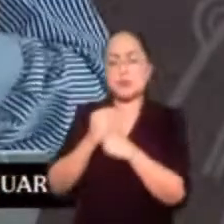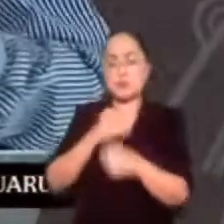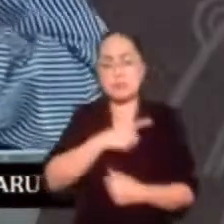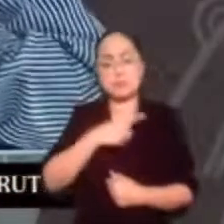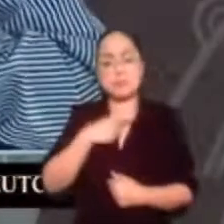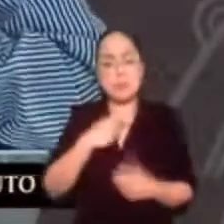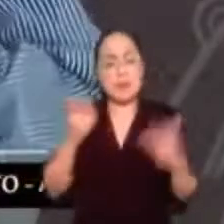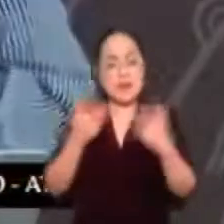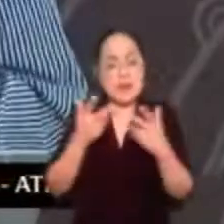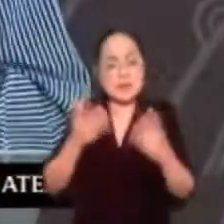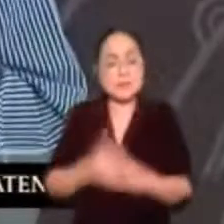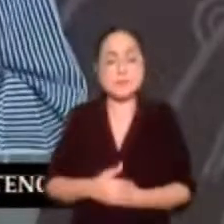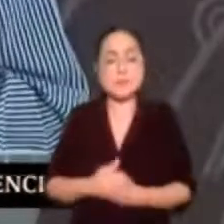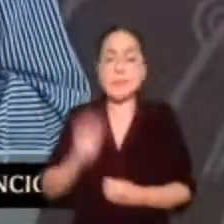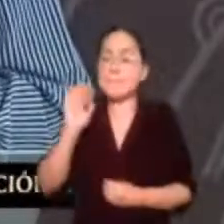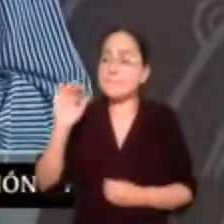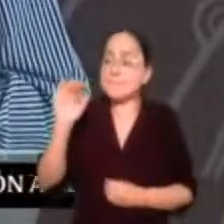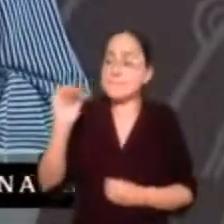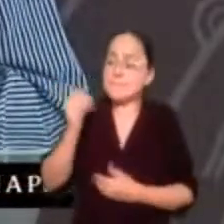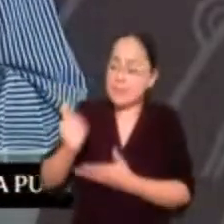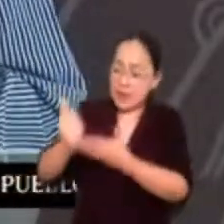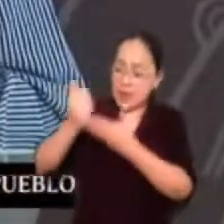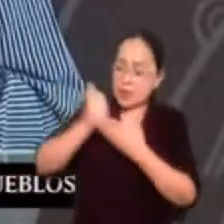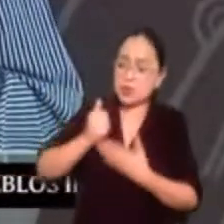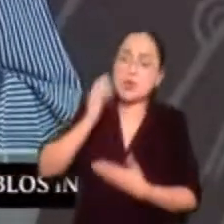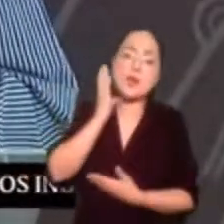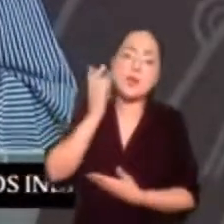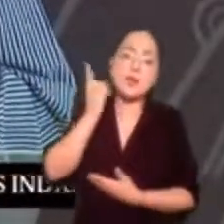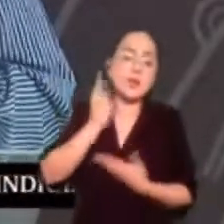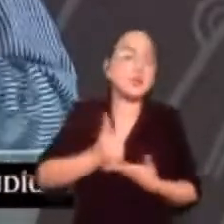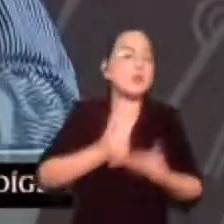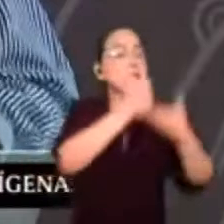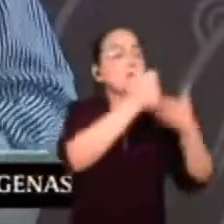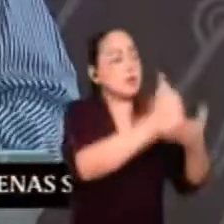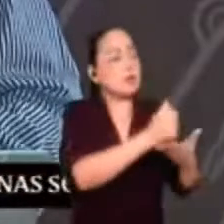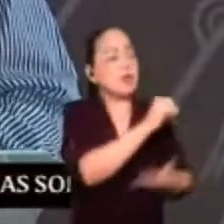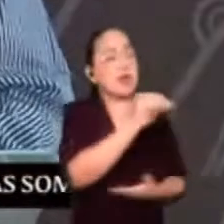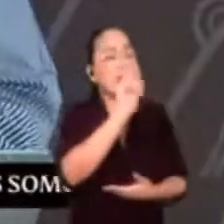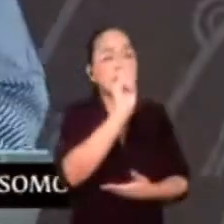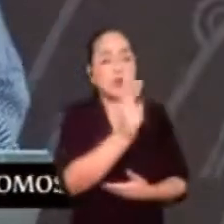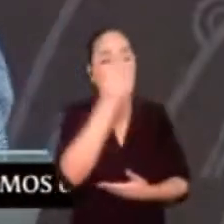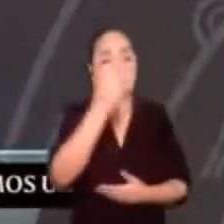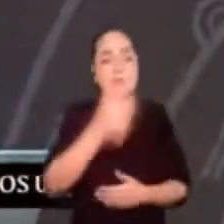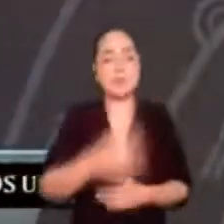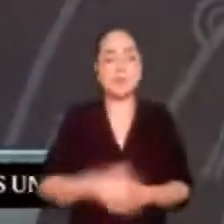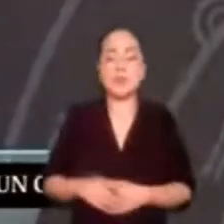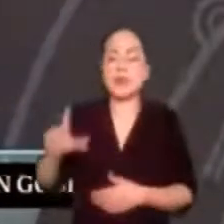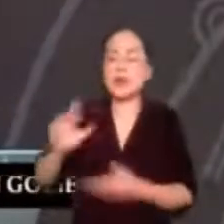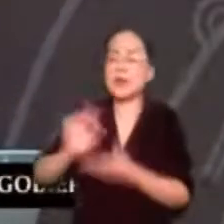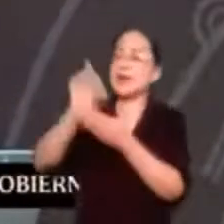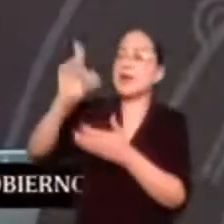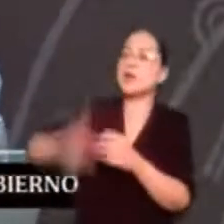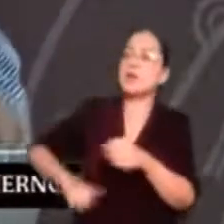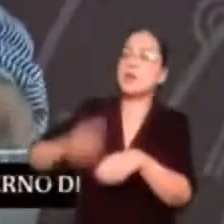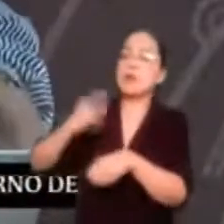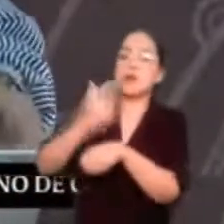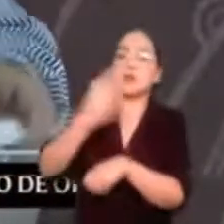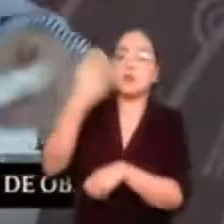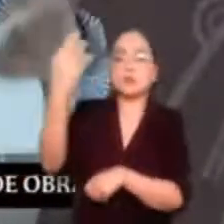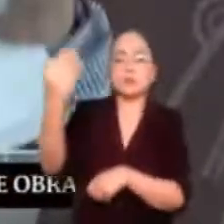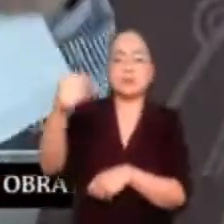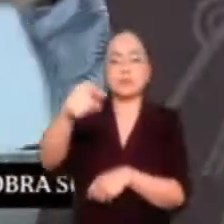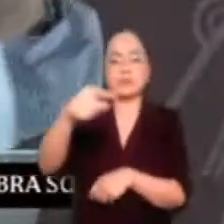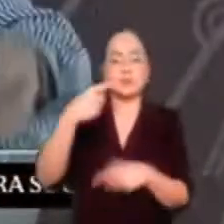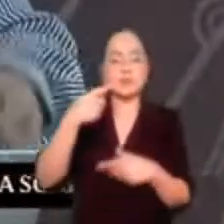pidiéndoles que me ayuden a ayudarle a la universidad. Gracias, señor. Número uno. Por eso es que invito a